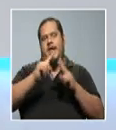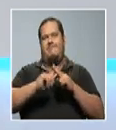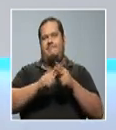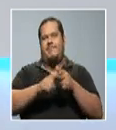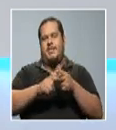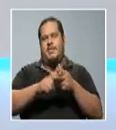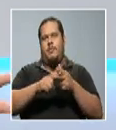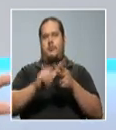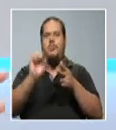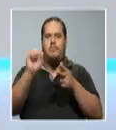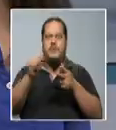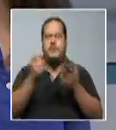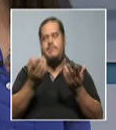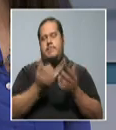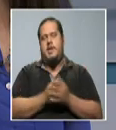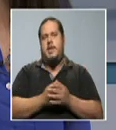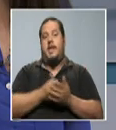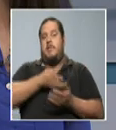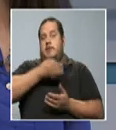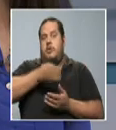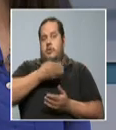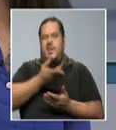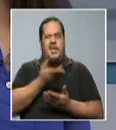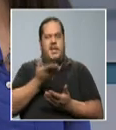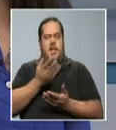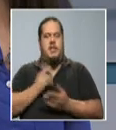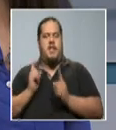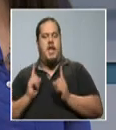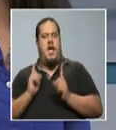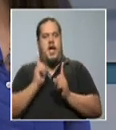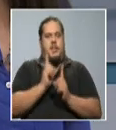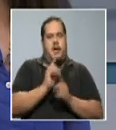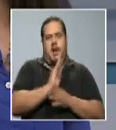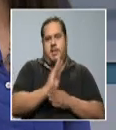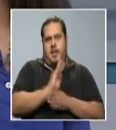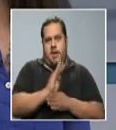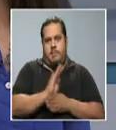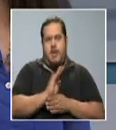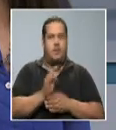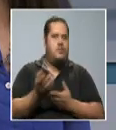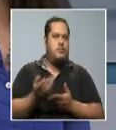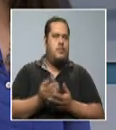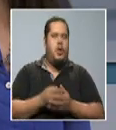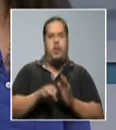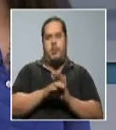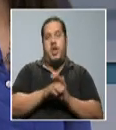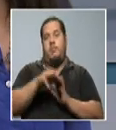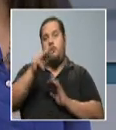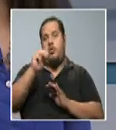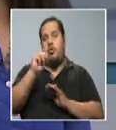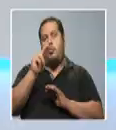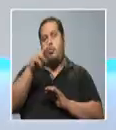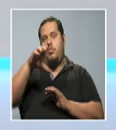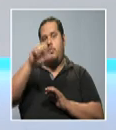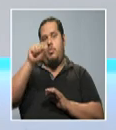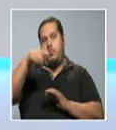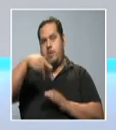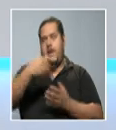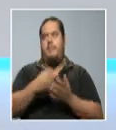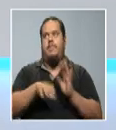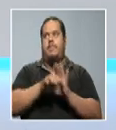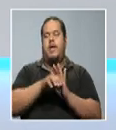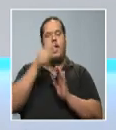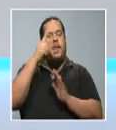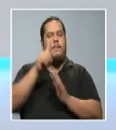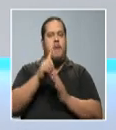que se recomienda en ese tipo de casos es acercarse a la entidad financiera, en este caso MUCAP, por ejemplo, pues para